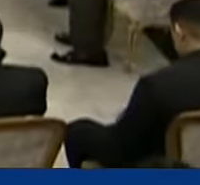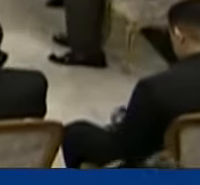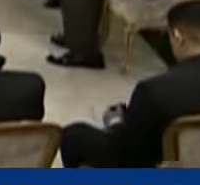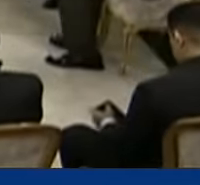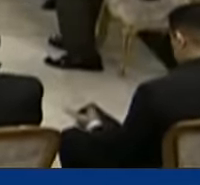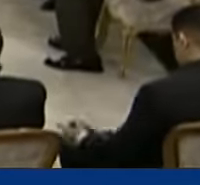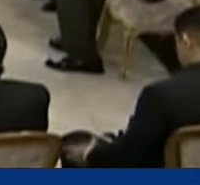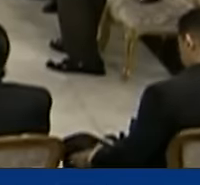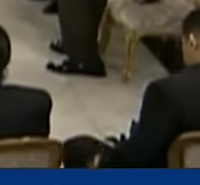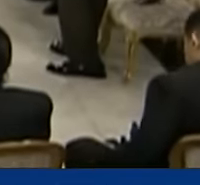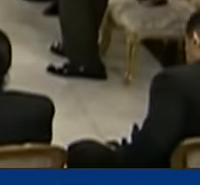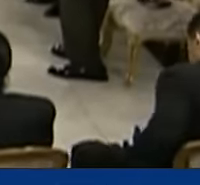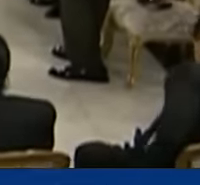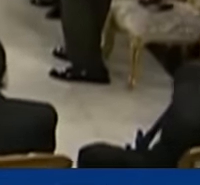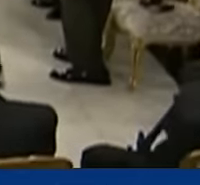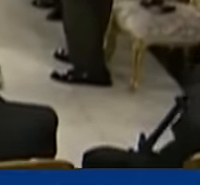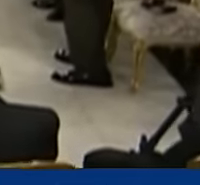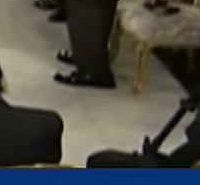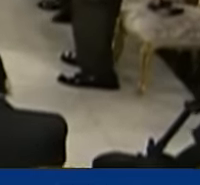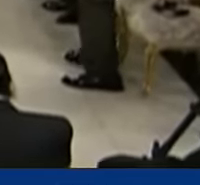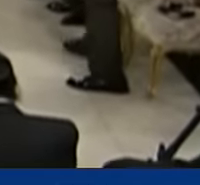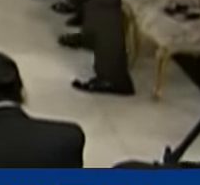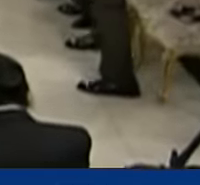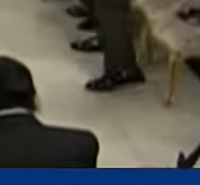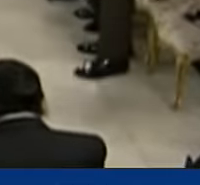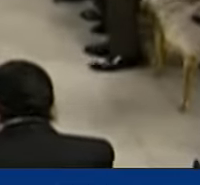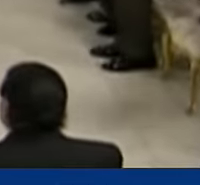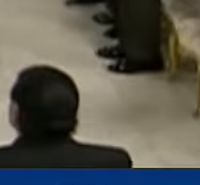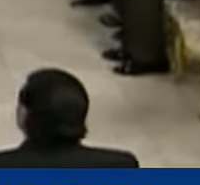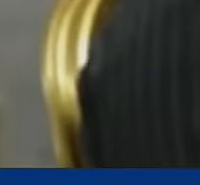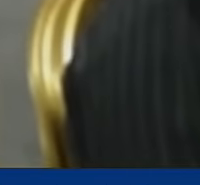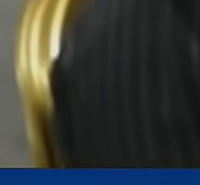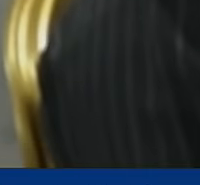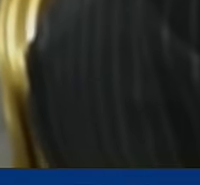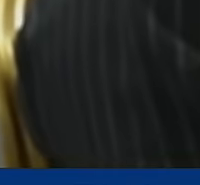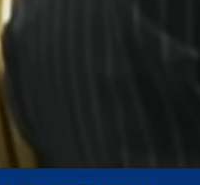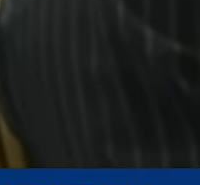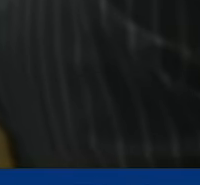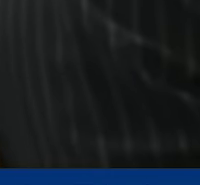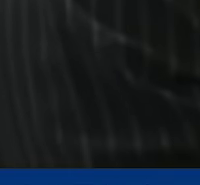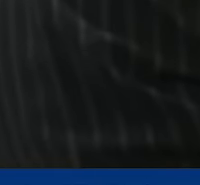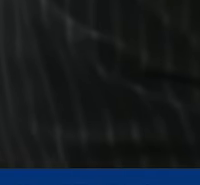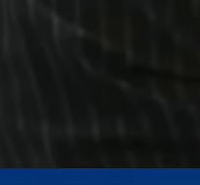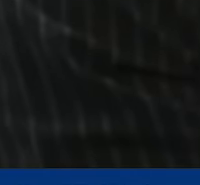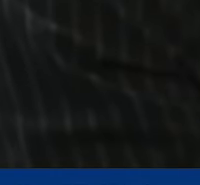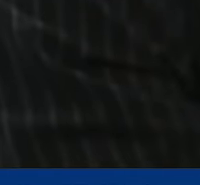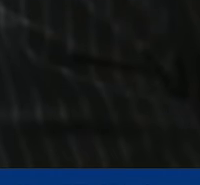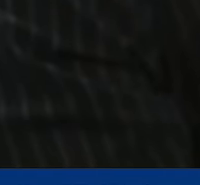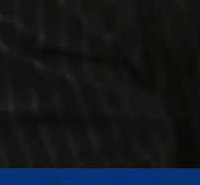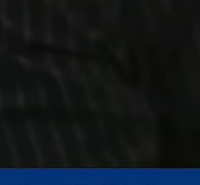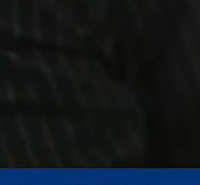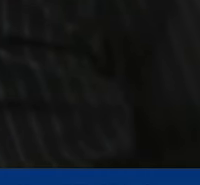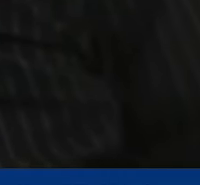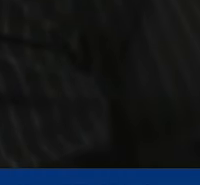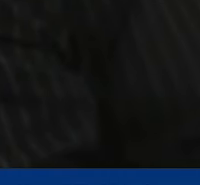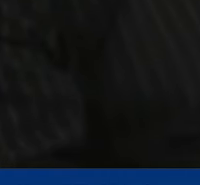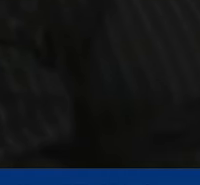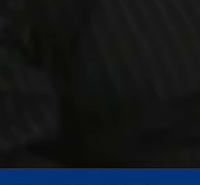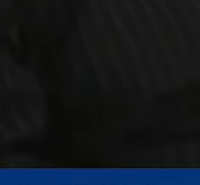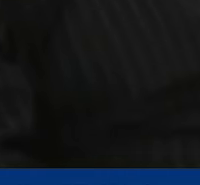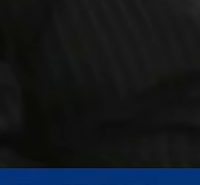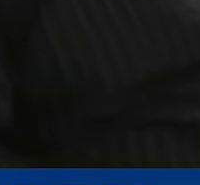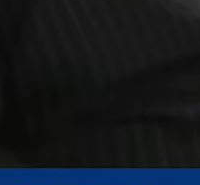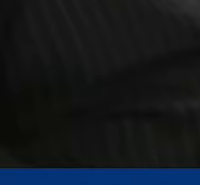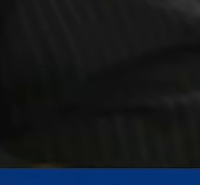de firmas de acuerdos entre la empresa Beneoranto Petroleum Limited, compañía anónima de la República Federal